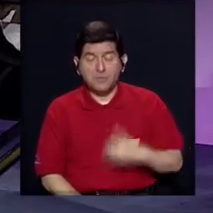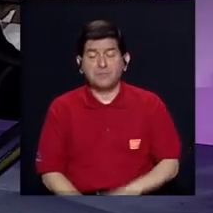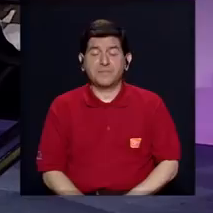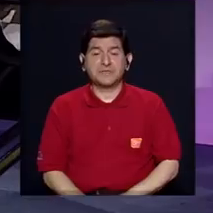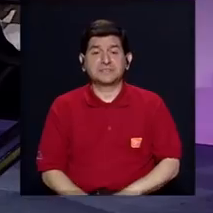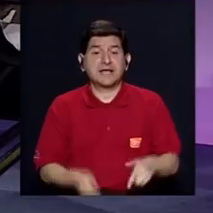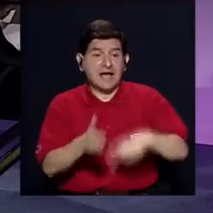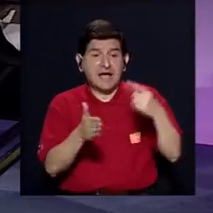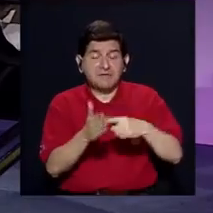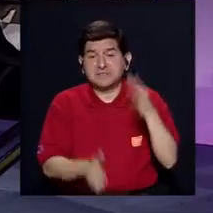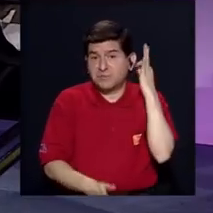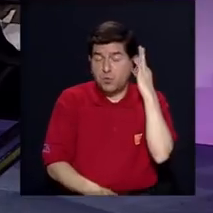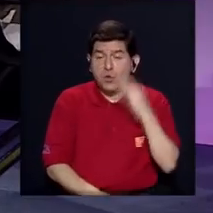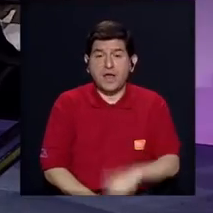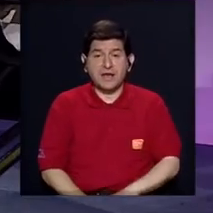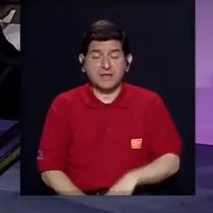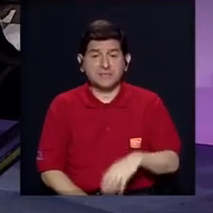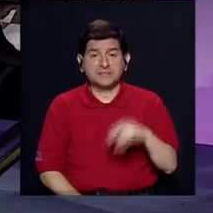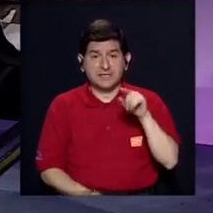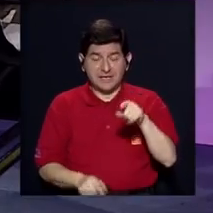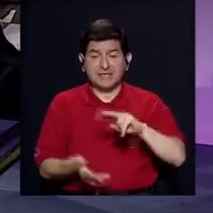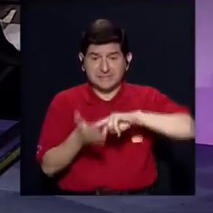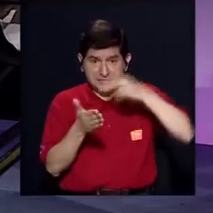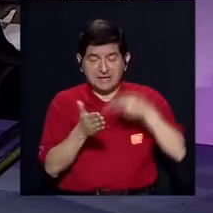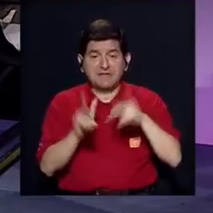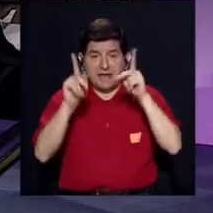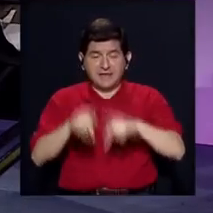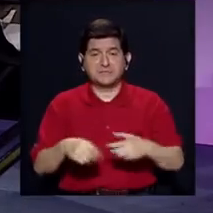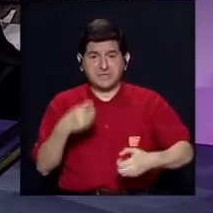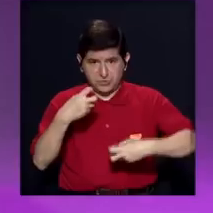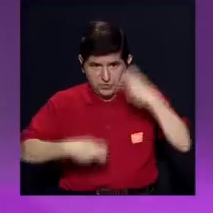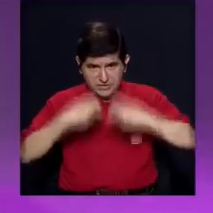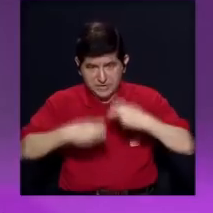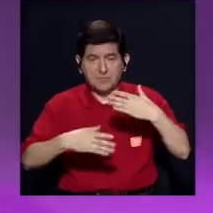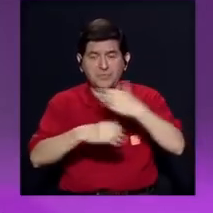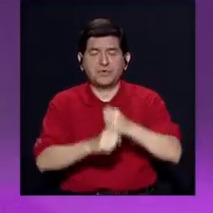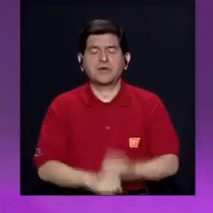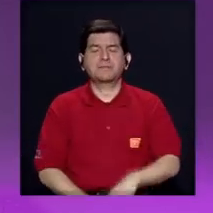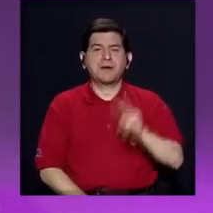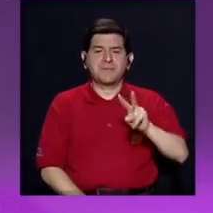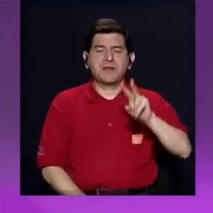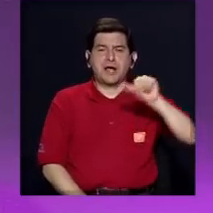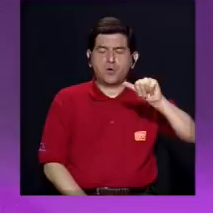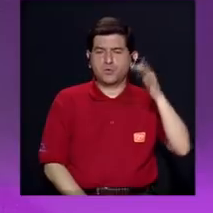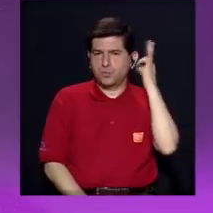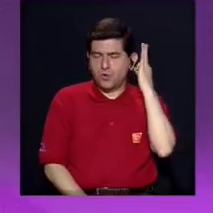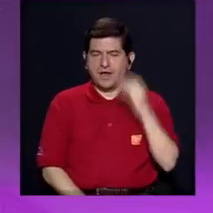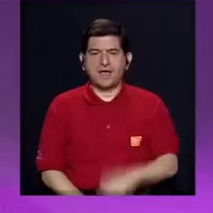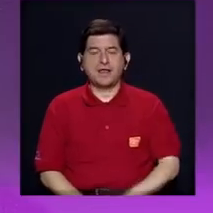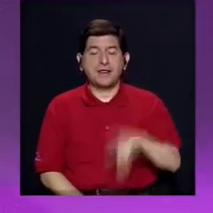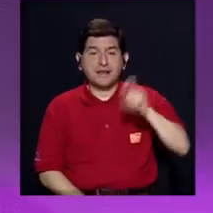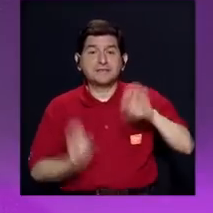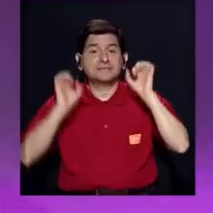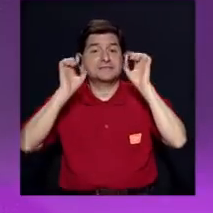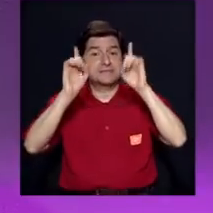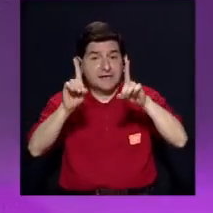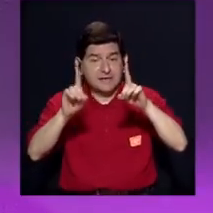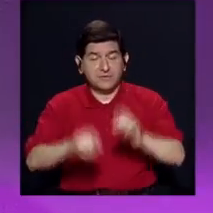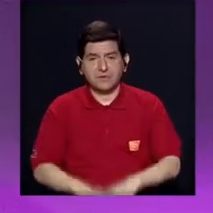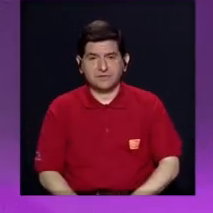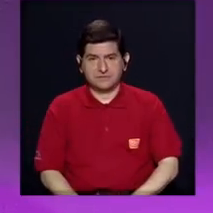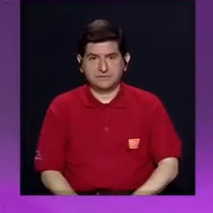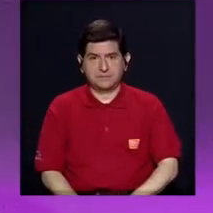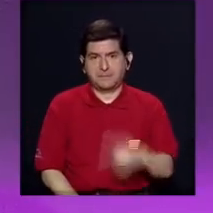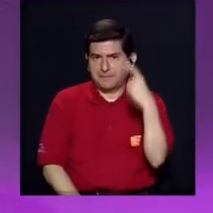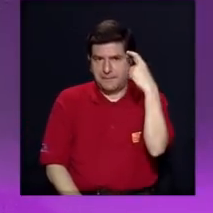contra los hombres conozco un caso de cerca y hay una señora veracruz arias llama y dice debemos educar para